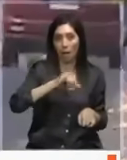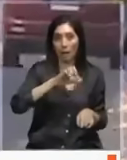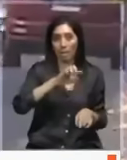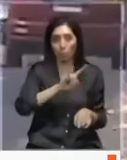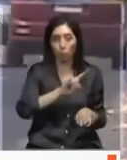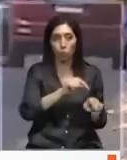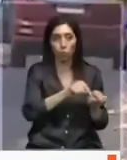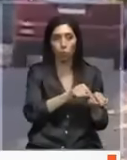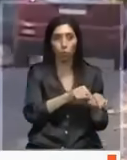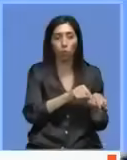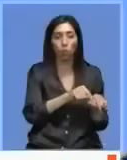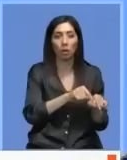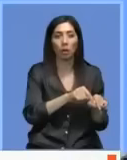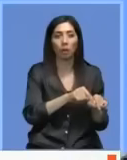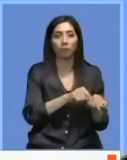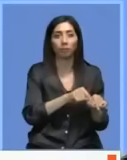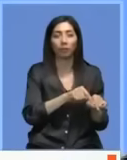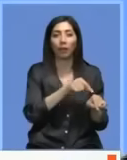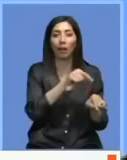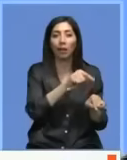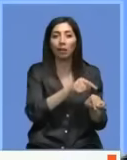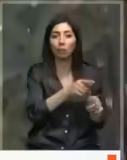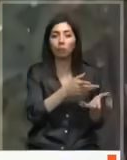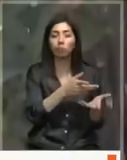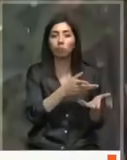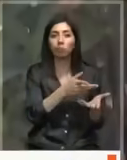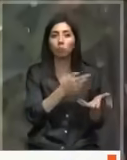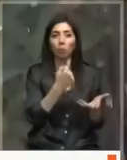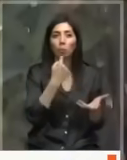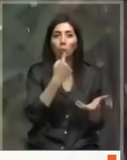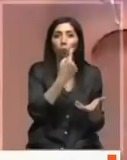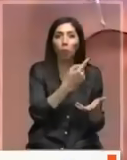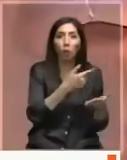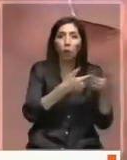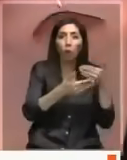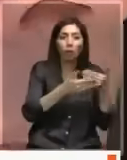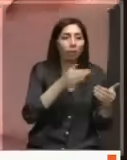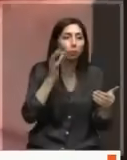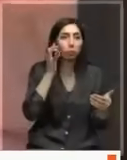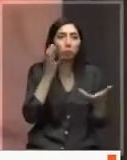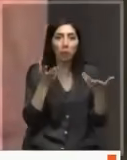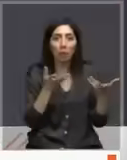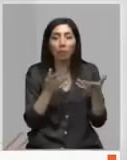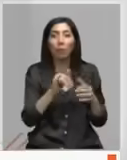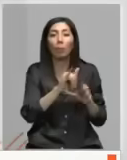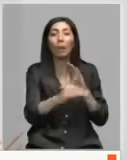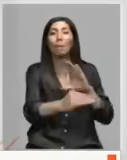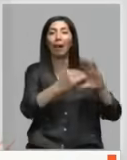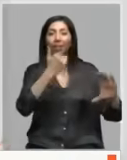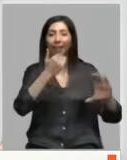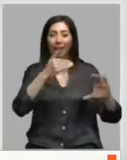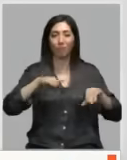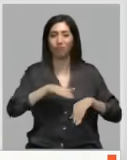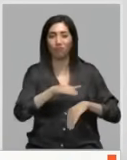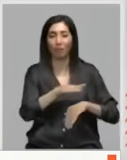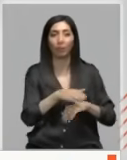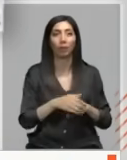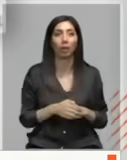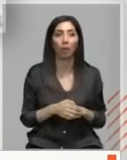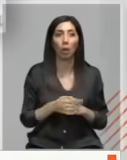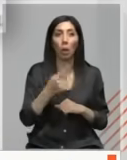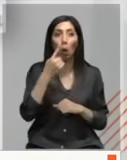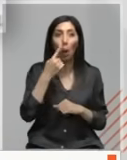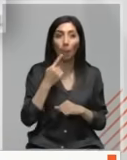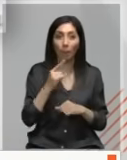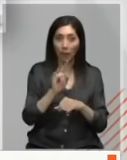decirme dónde había dejado a la Michelle. Me mandó hasta su ruta después. Asegura que el conductor de aplicación ha colaborado